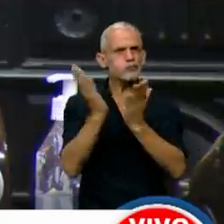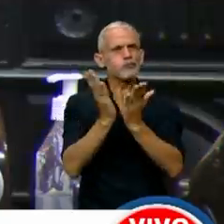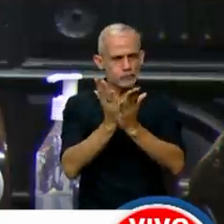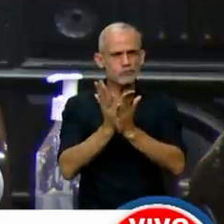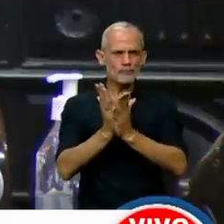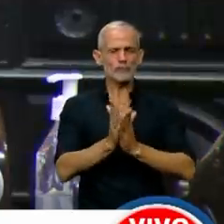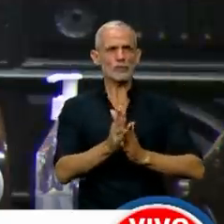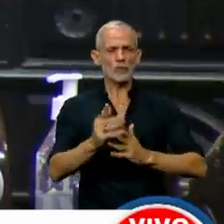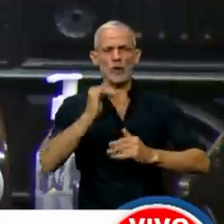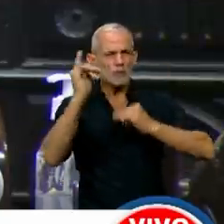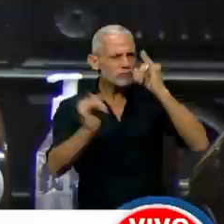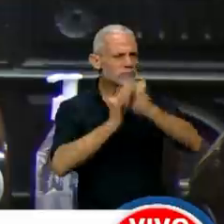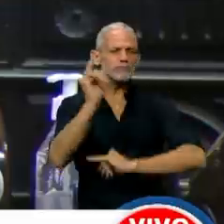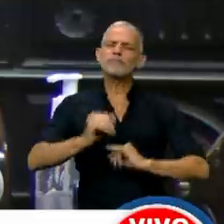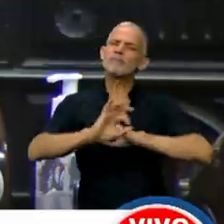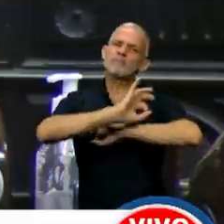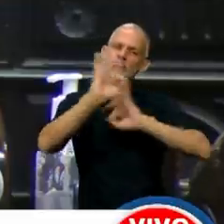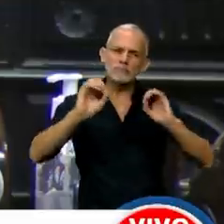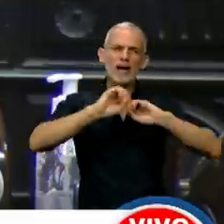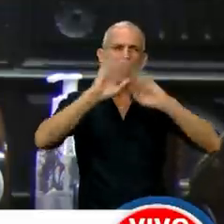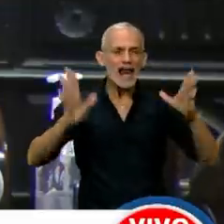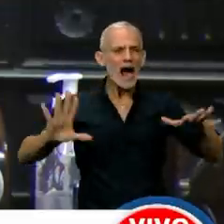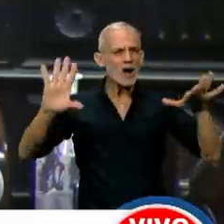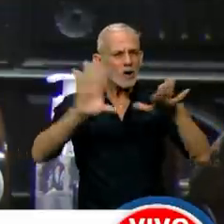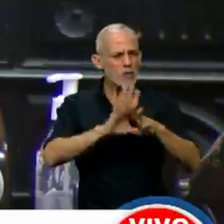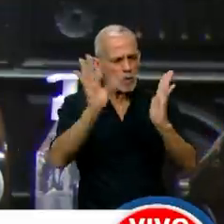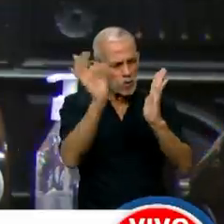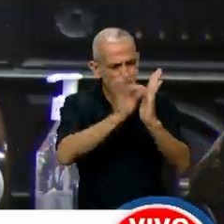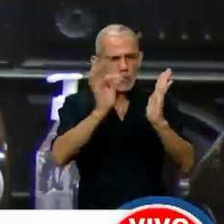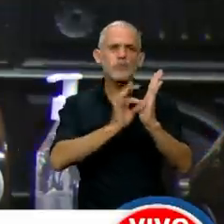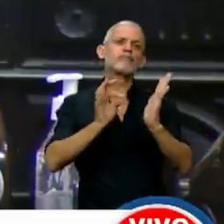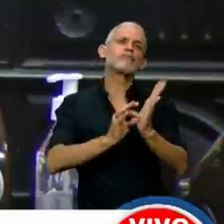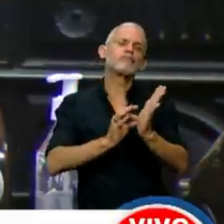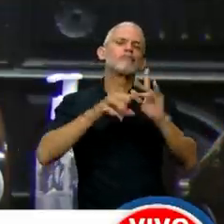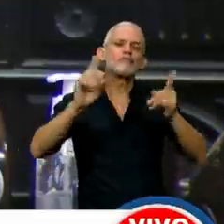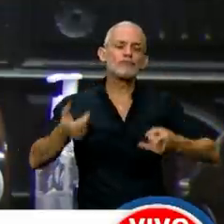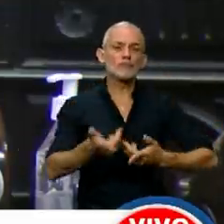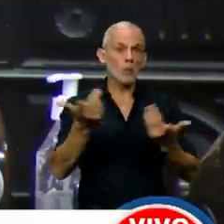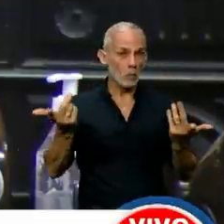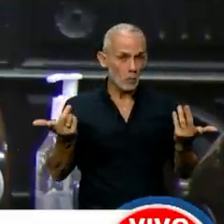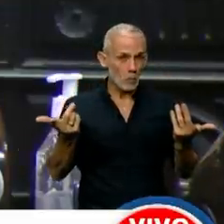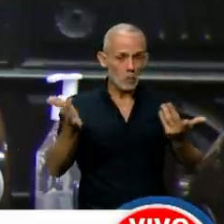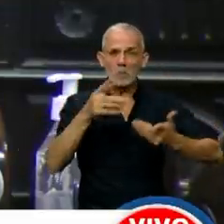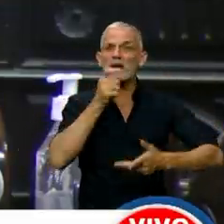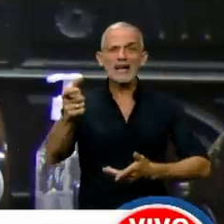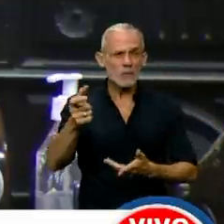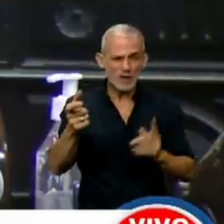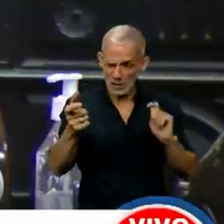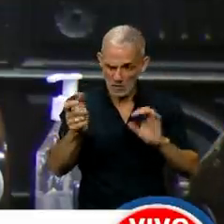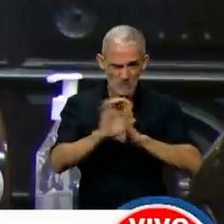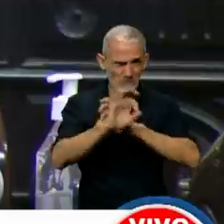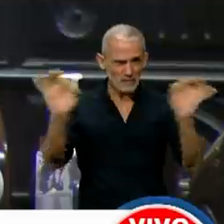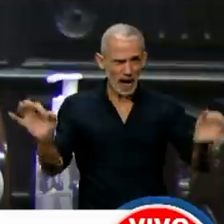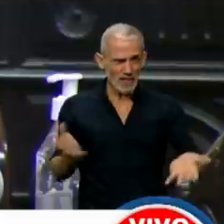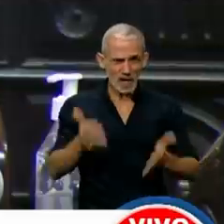hecho planteos racionales puntuales y sin embargo no fueron contestados y no han sido